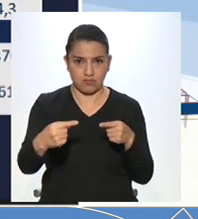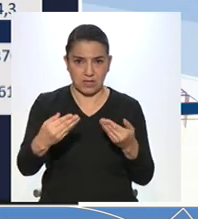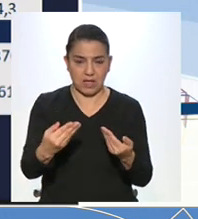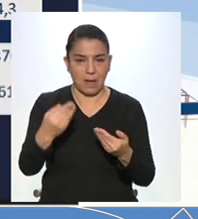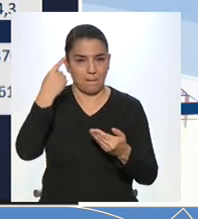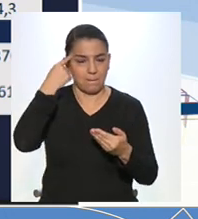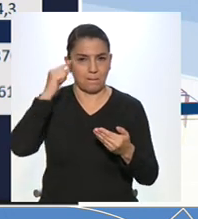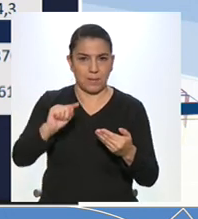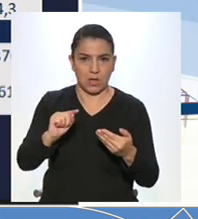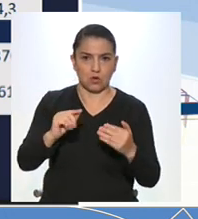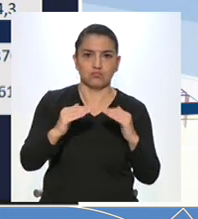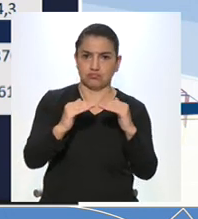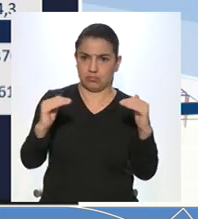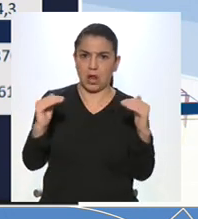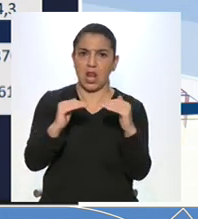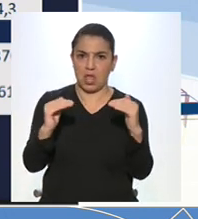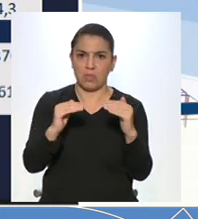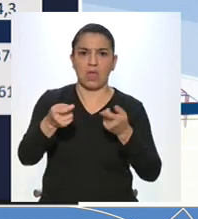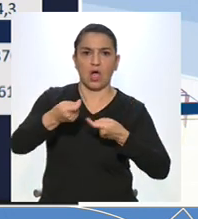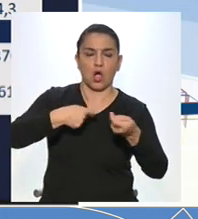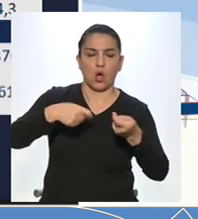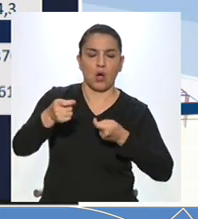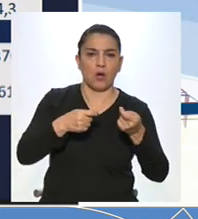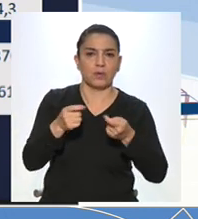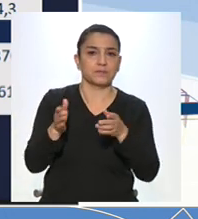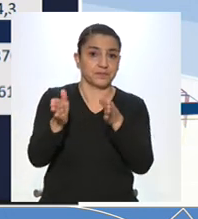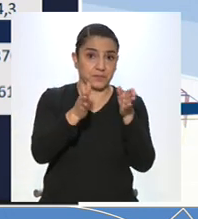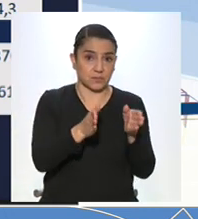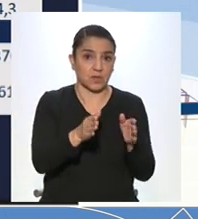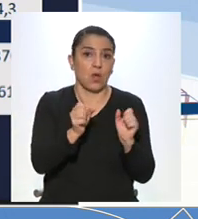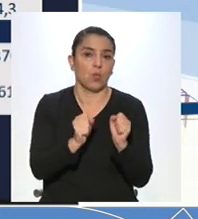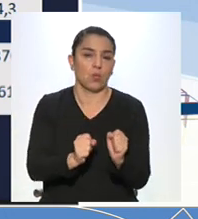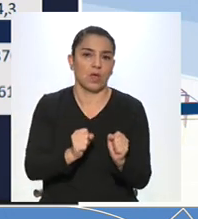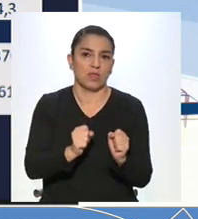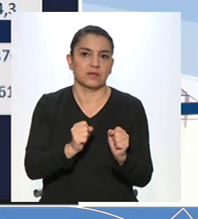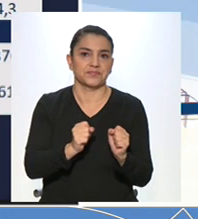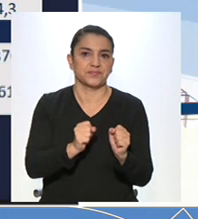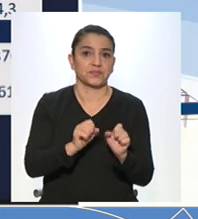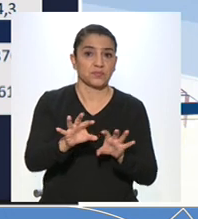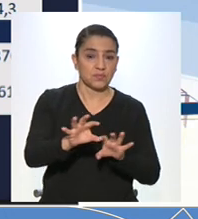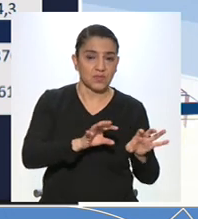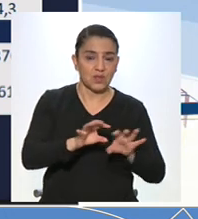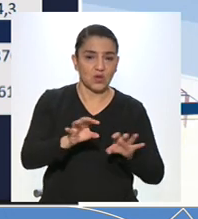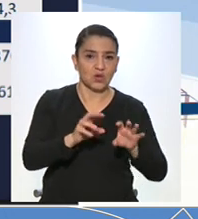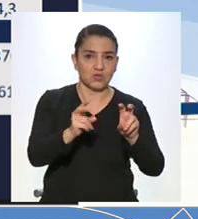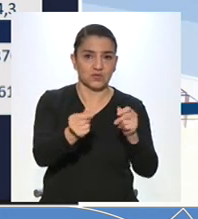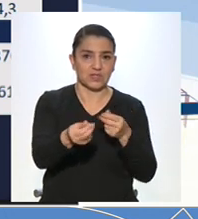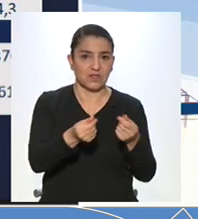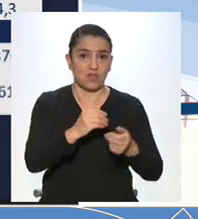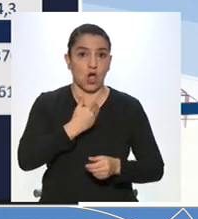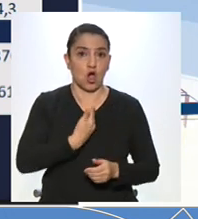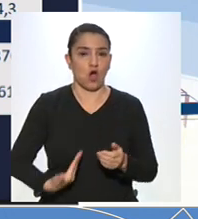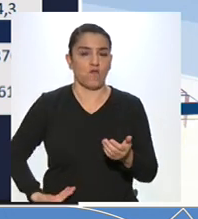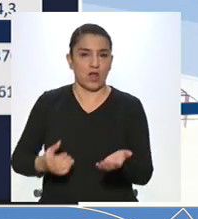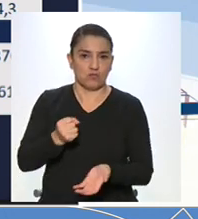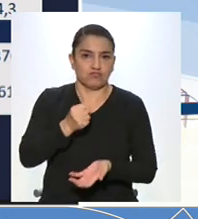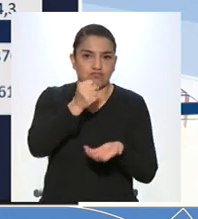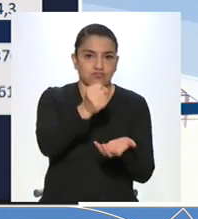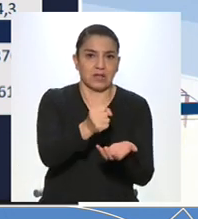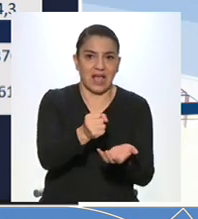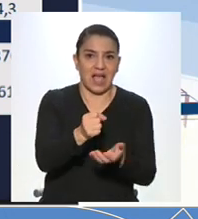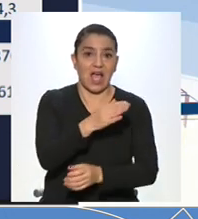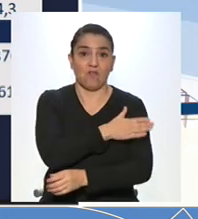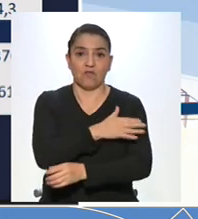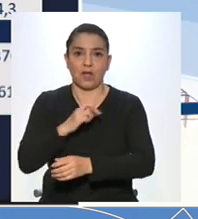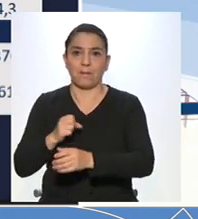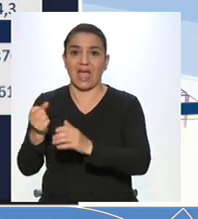los límites del corredor. Por un lado, es posible que la propensión a consumir los recursos provenientes de transferencias gubernamentales y retiros de ahorros previsionales sea aún